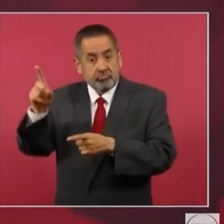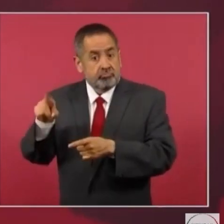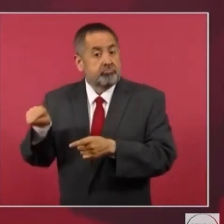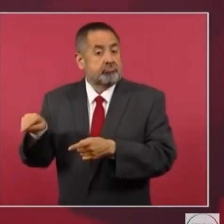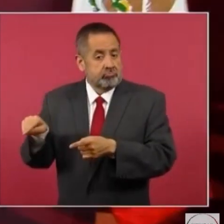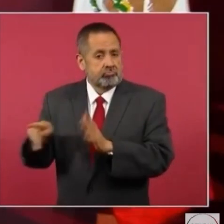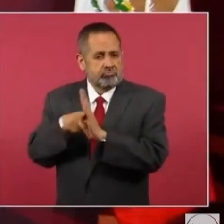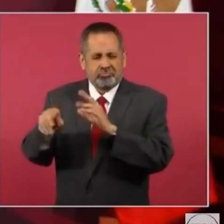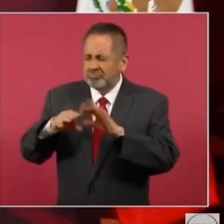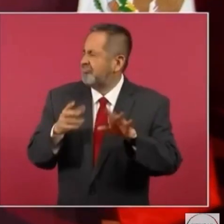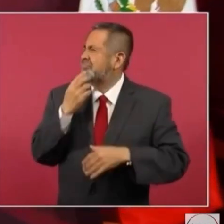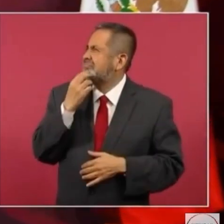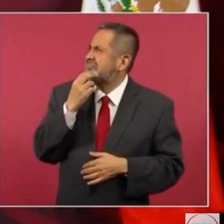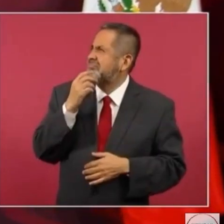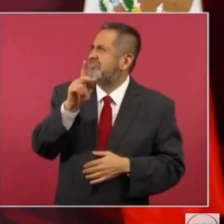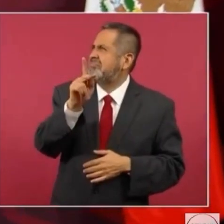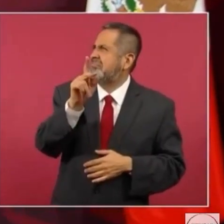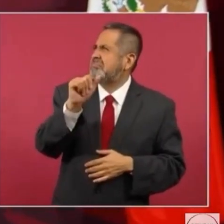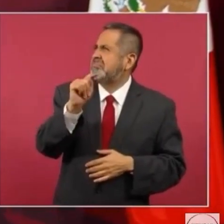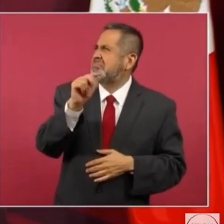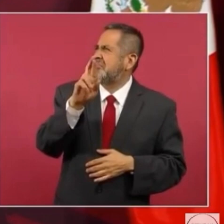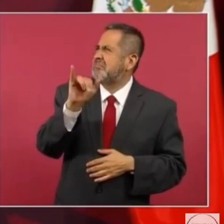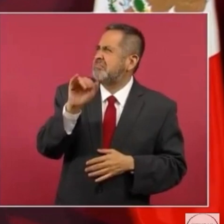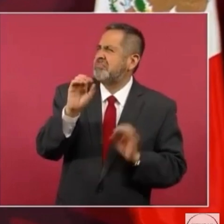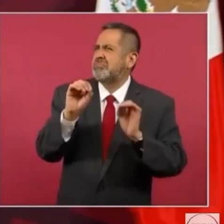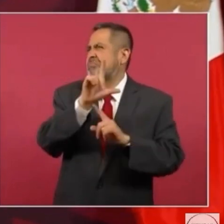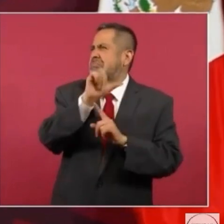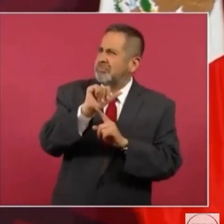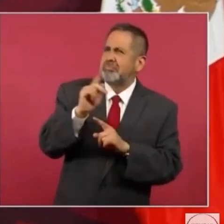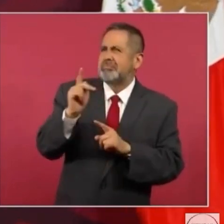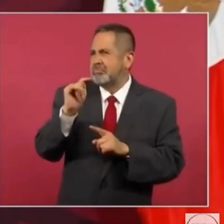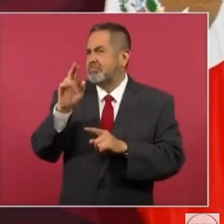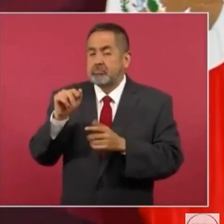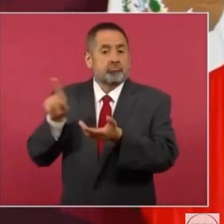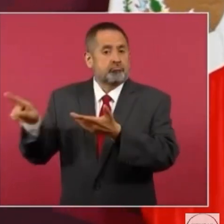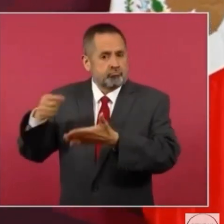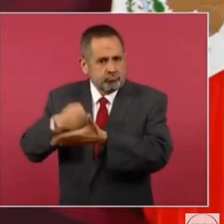La Patria o Patria. Y era combativo.